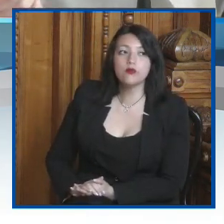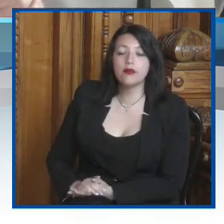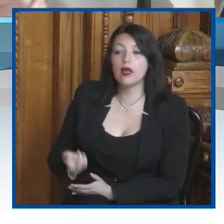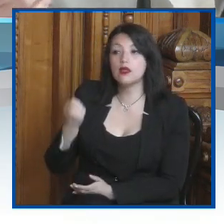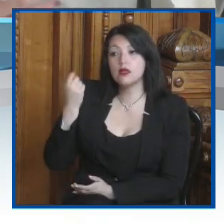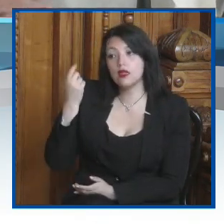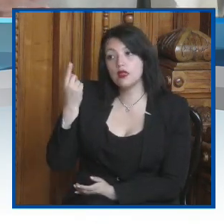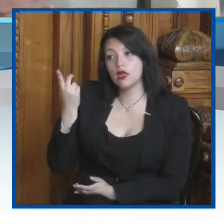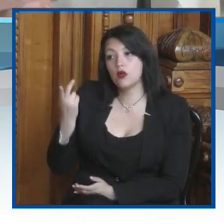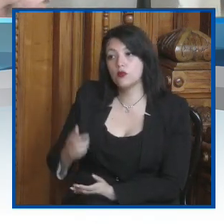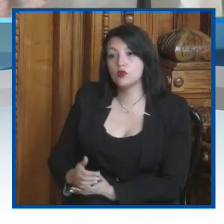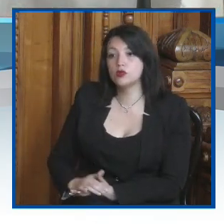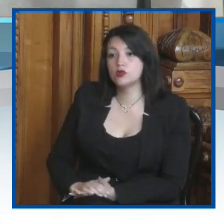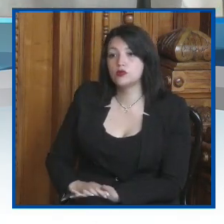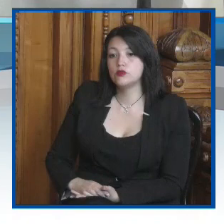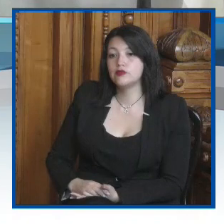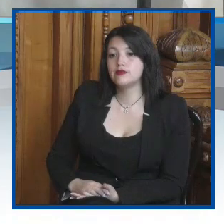entendíamos que